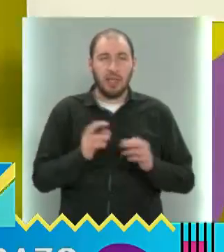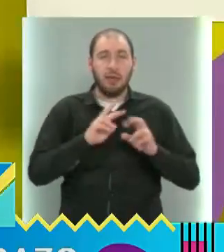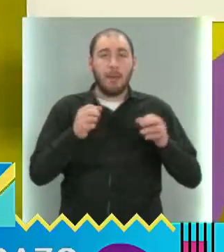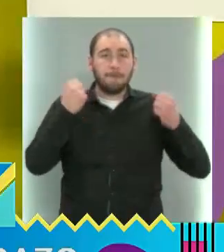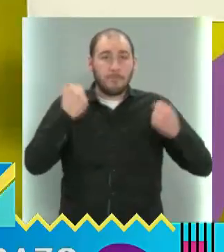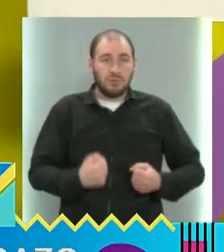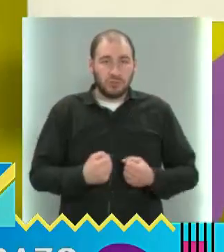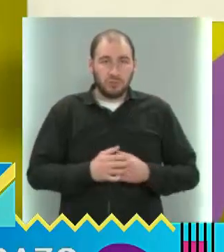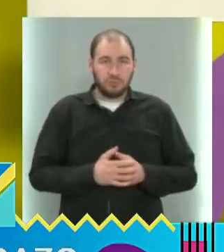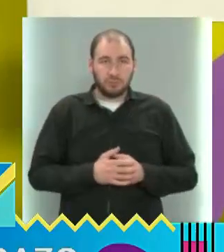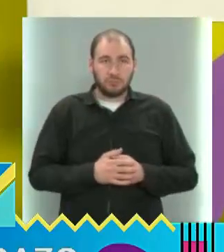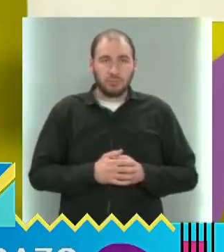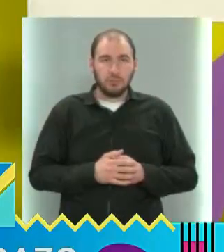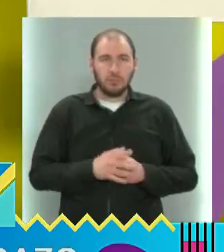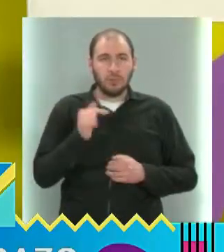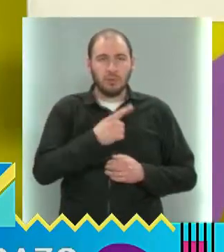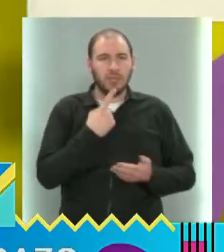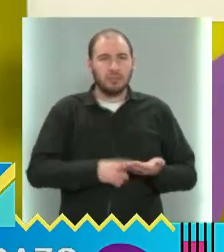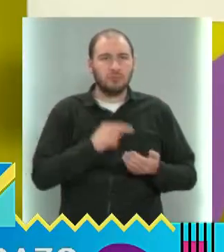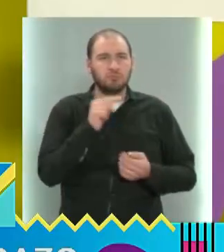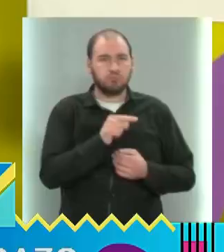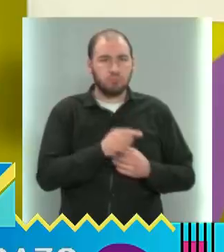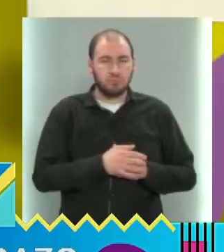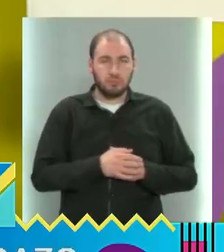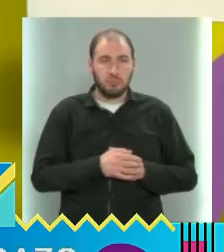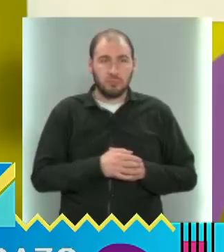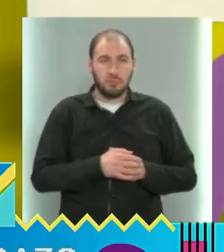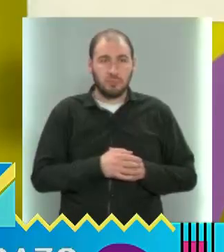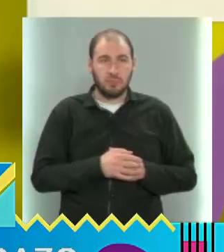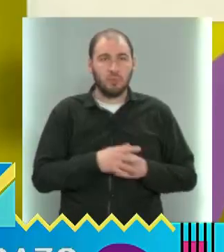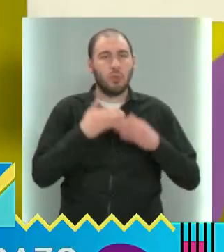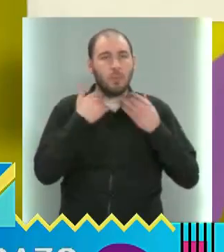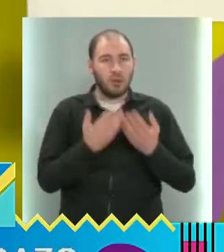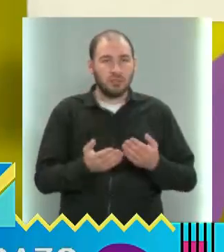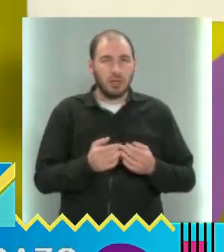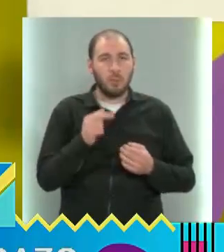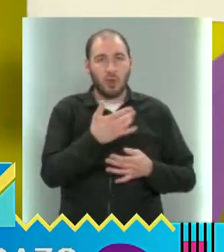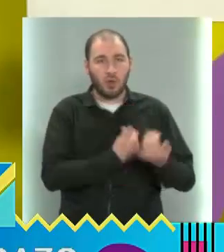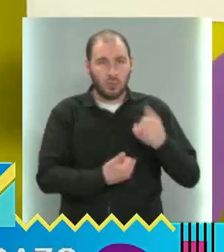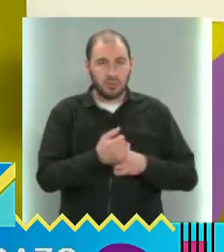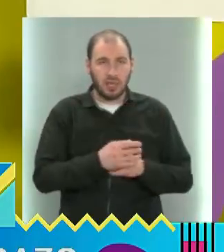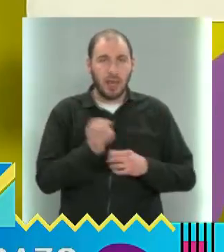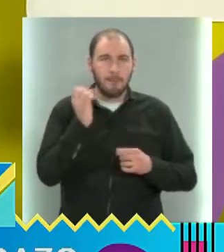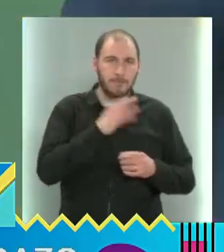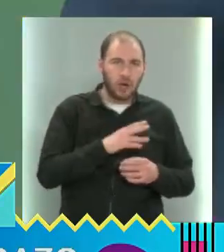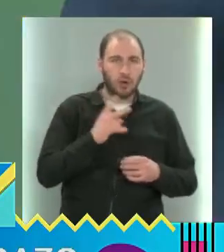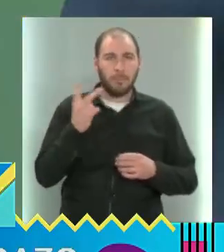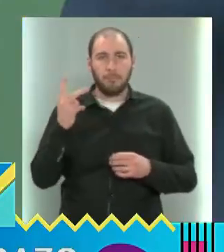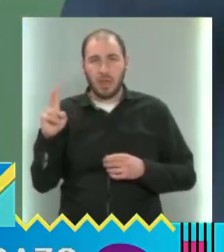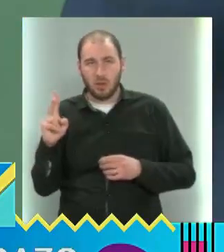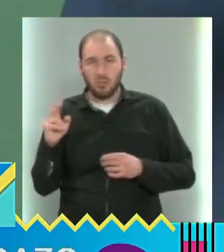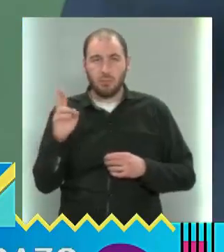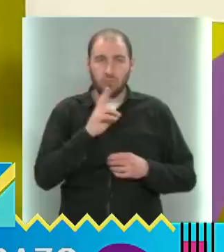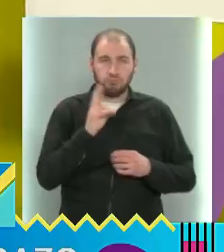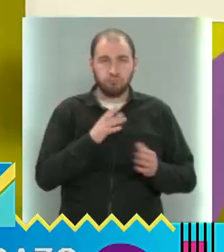posición que has adoptado vos, Yamile, esto de decir, bueno, más allá de si es lo que decías vos recién, mejor o no